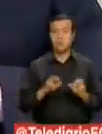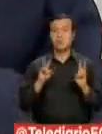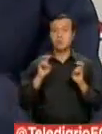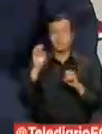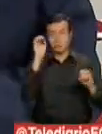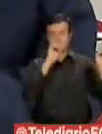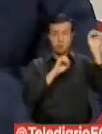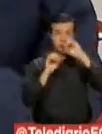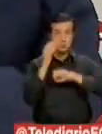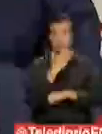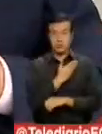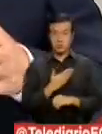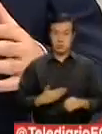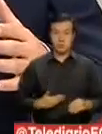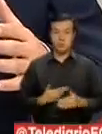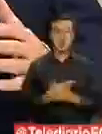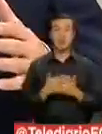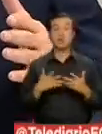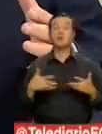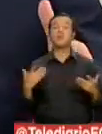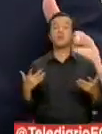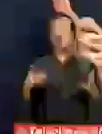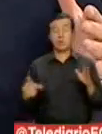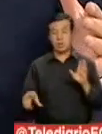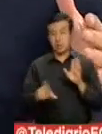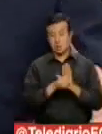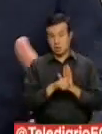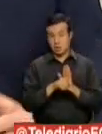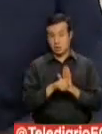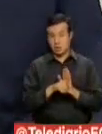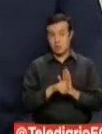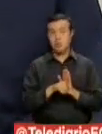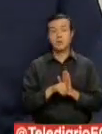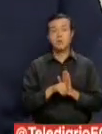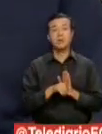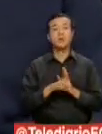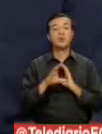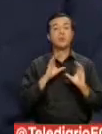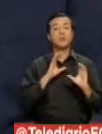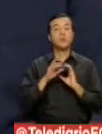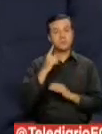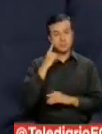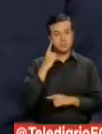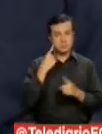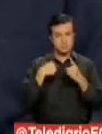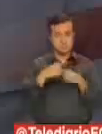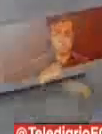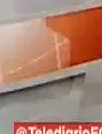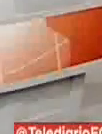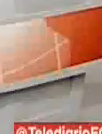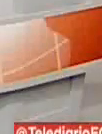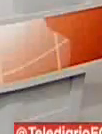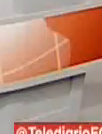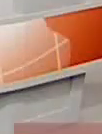veto presidencial a la Ley Orgánica de Comunicación. Ya volvemos.